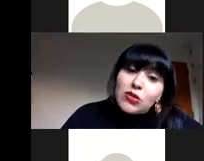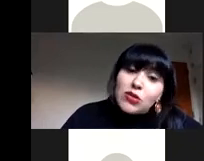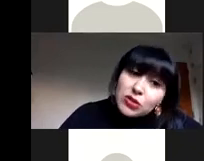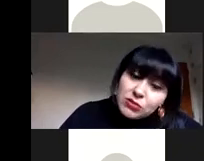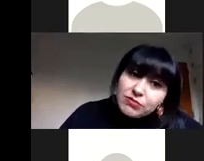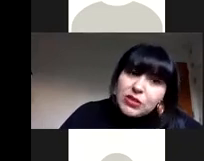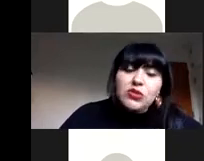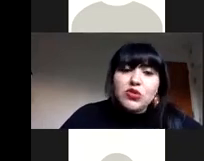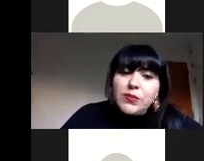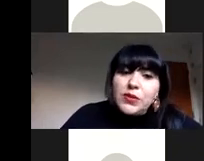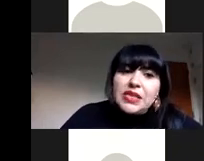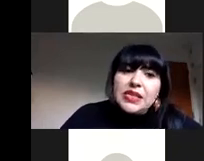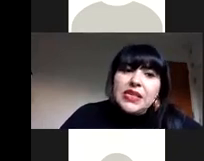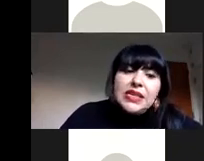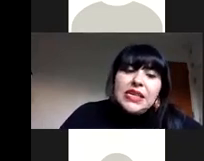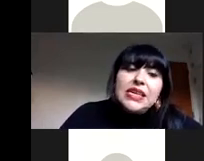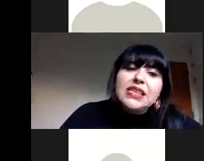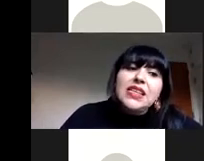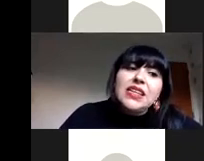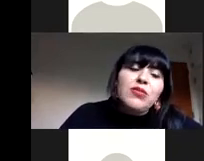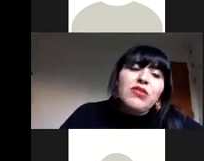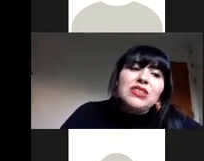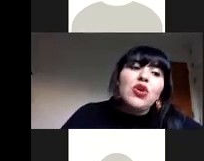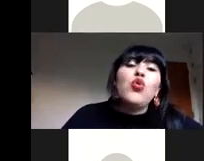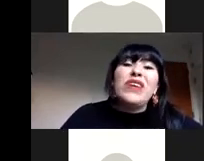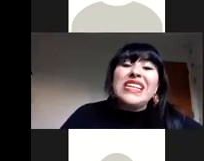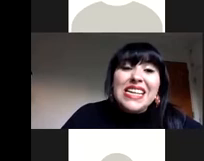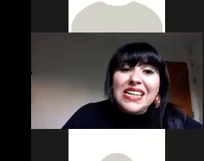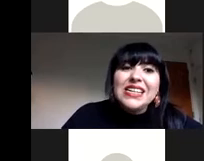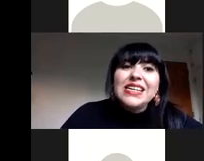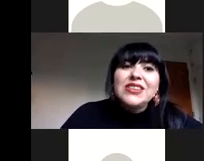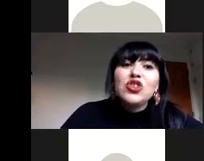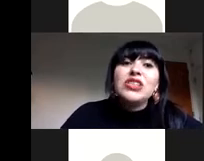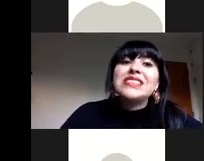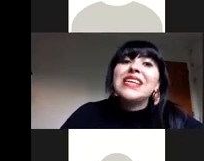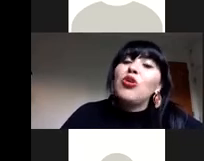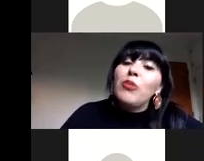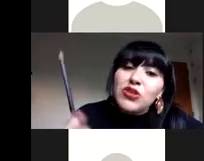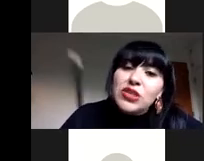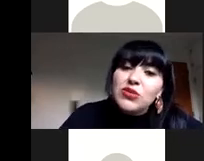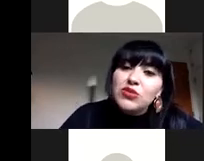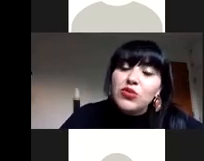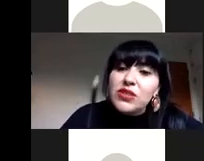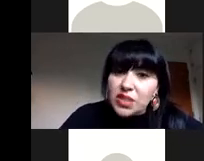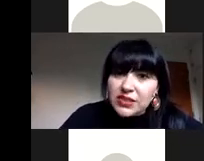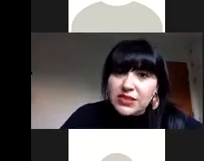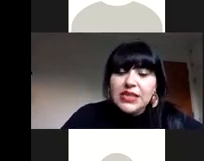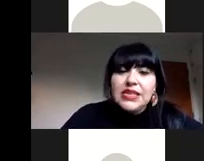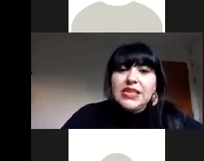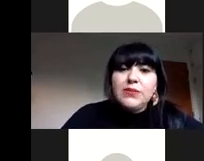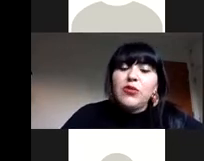Y lo otro súper importante, es que hay que entender que en población juvenil, donde están los mayores